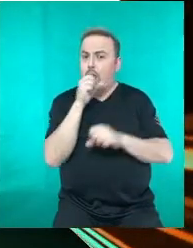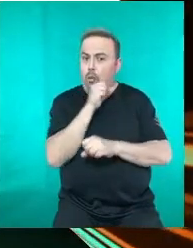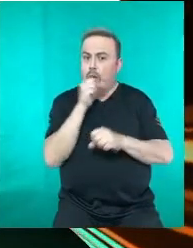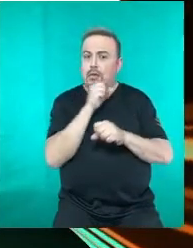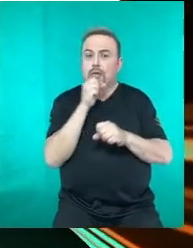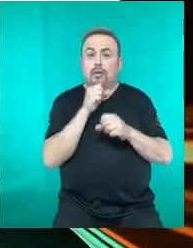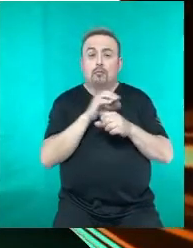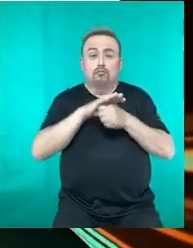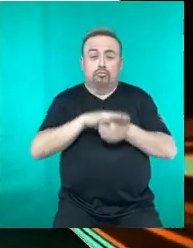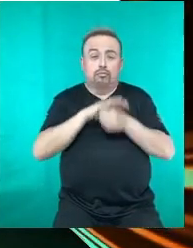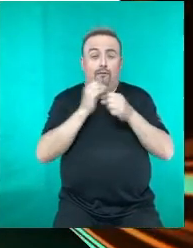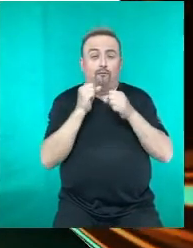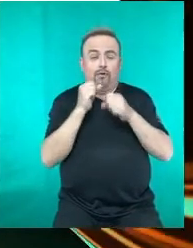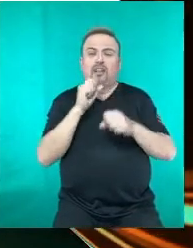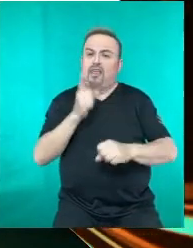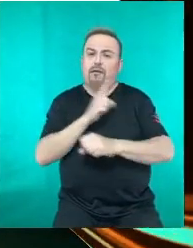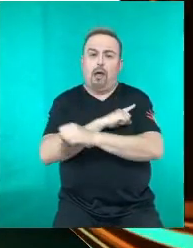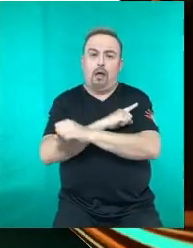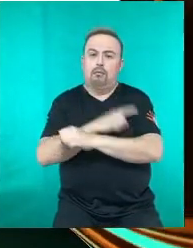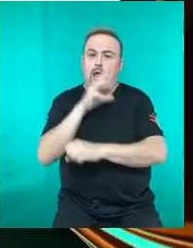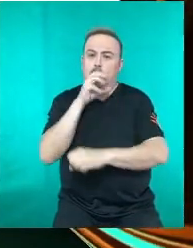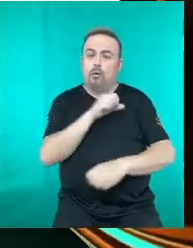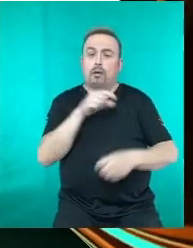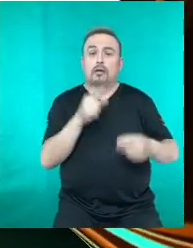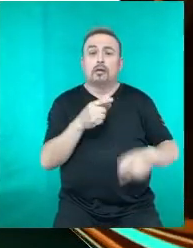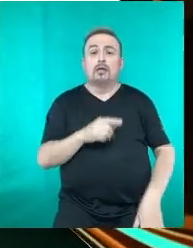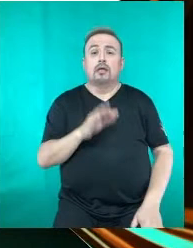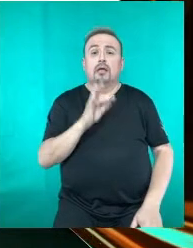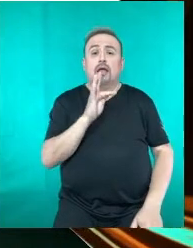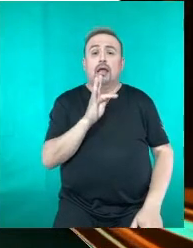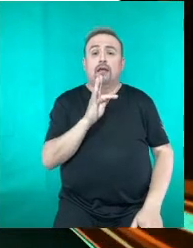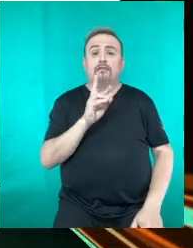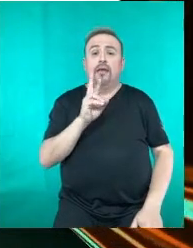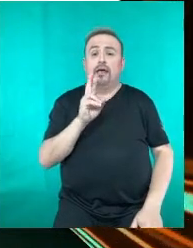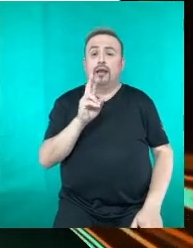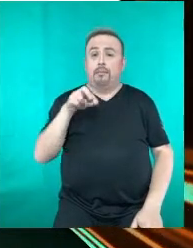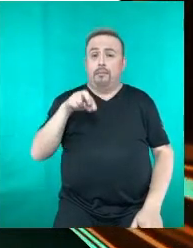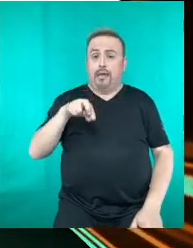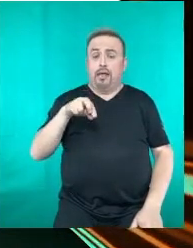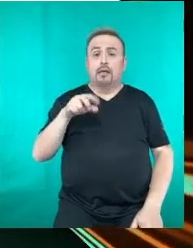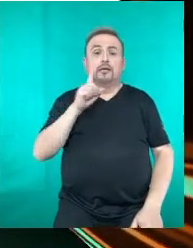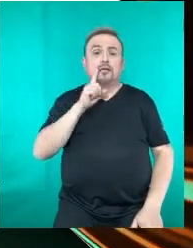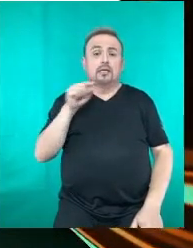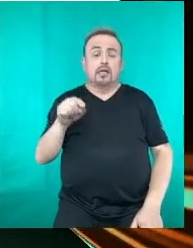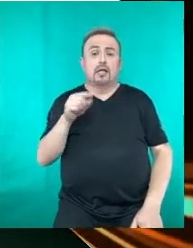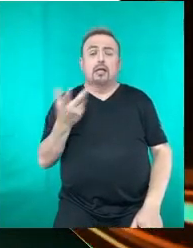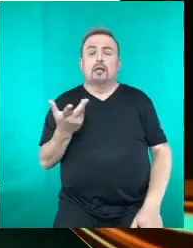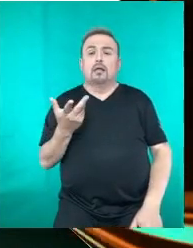que les mencioné. FRP también, el FRP también tiene un efecto,